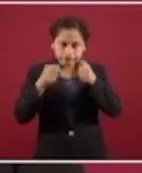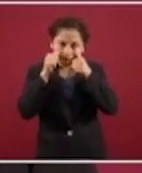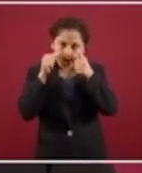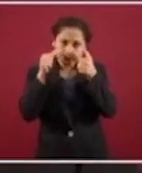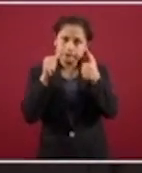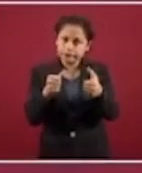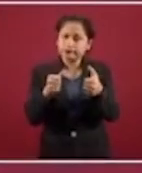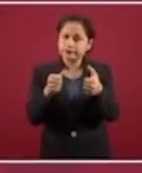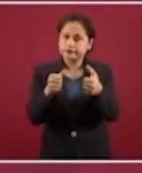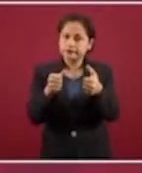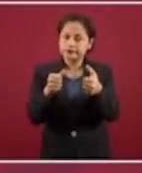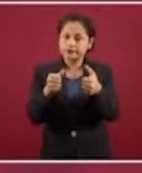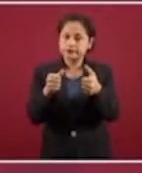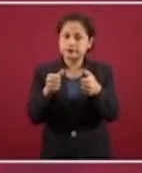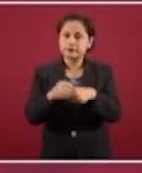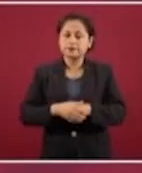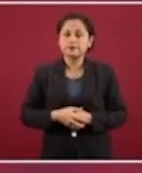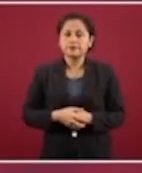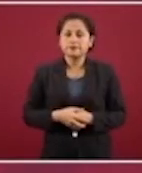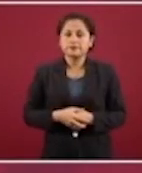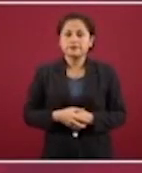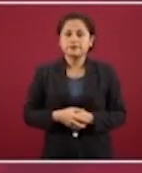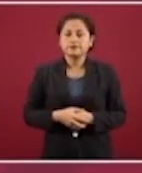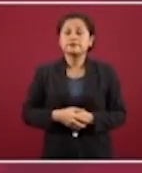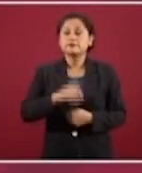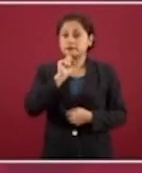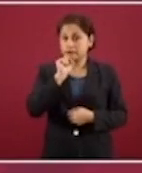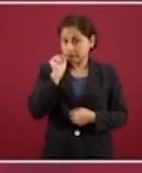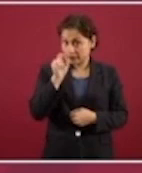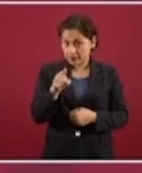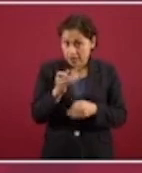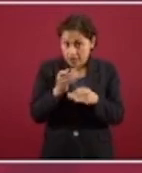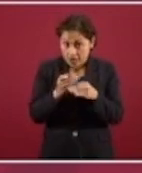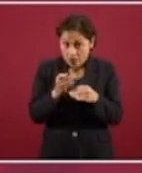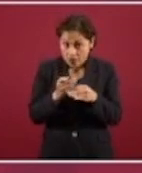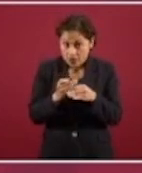ya estamos también elaborando el plan